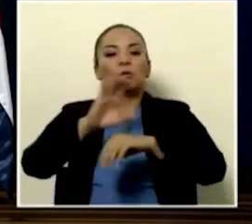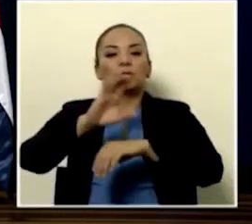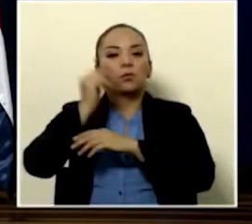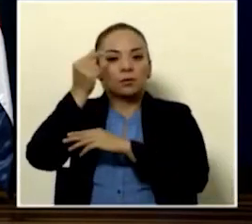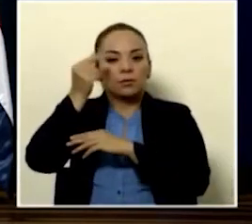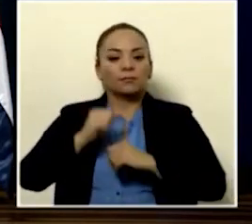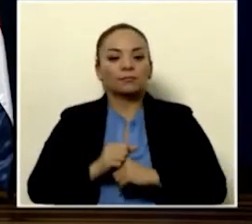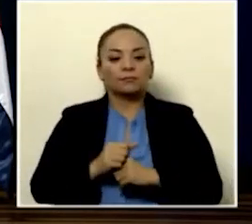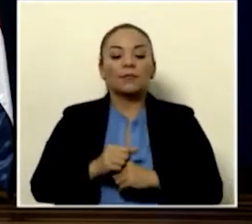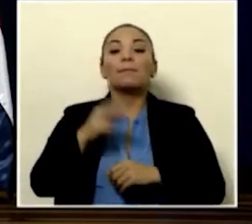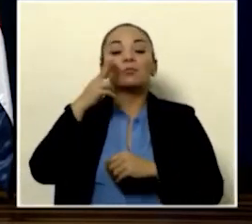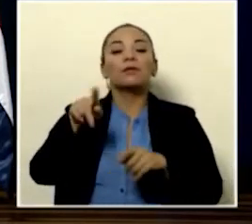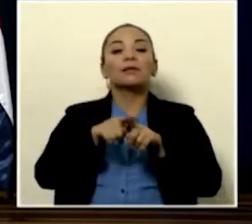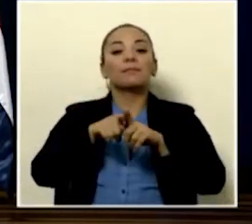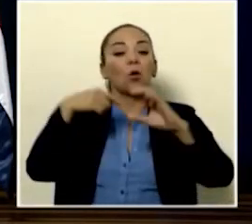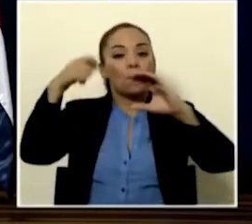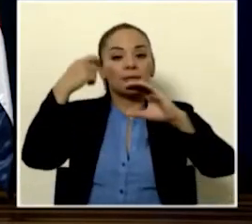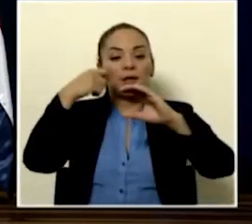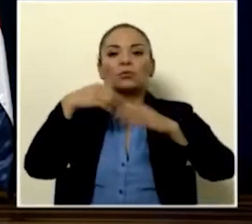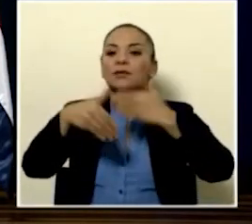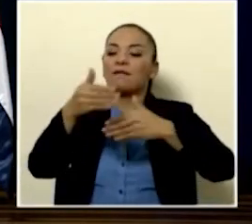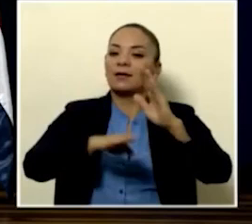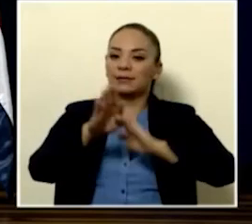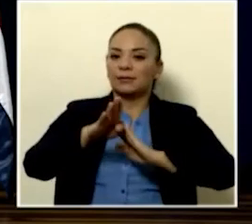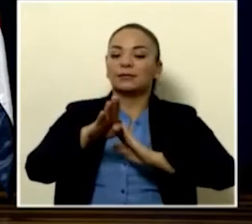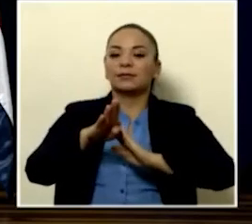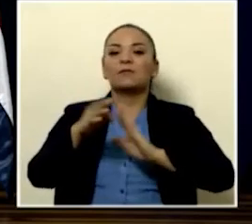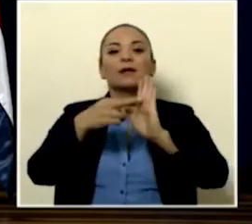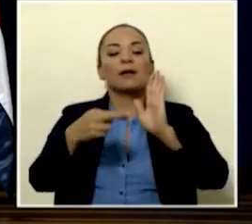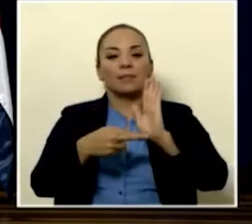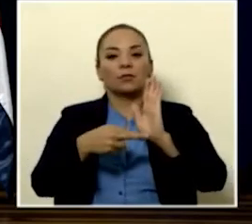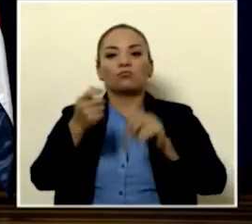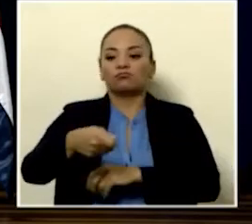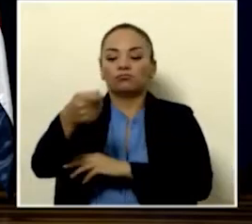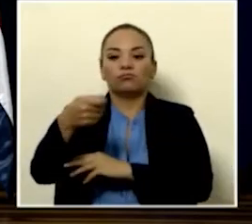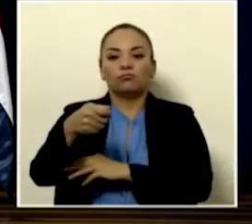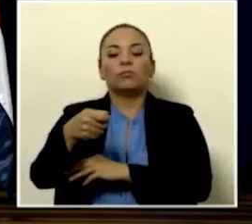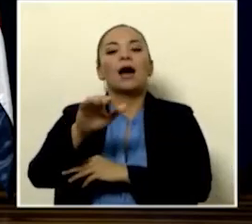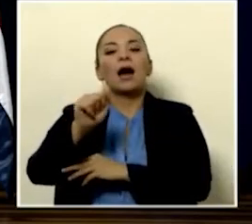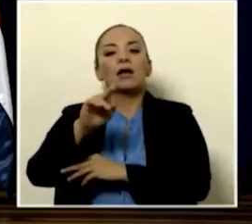Gobierno. Ahora sí, veremos un video de los avances sobre la reforma al reglamento de asignación de cuotas del atún.